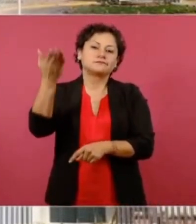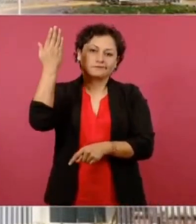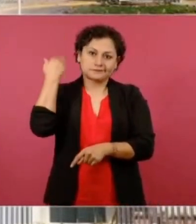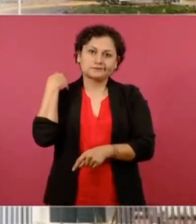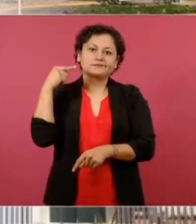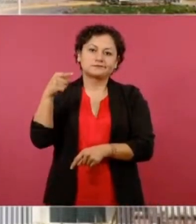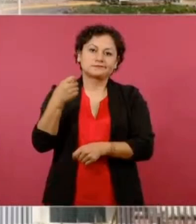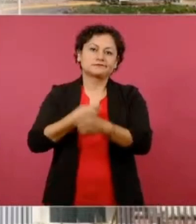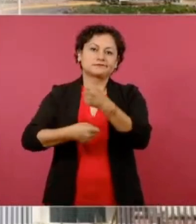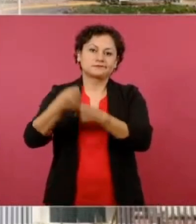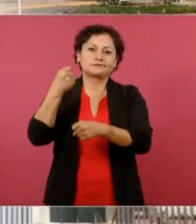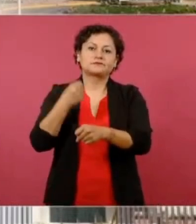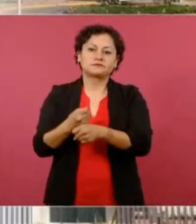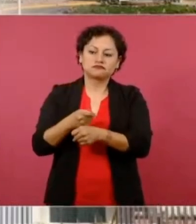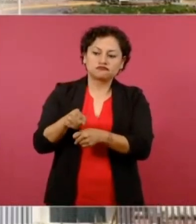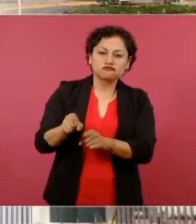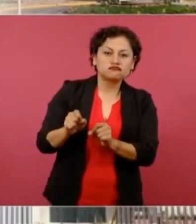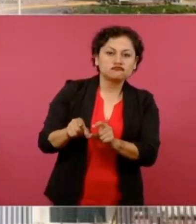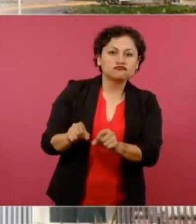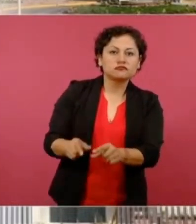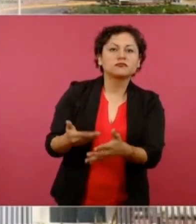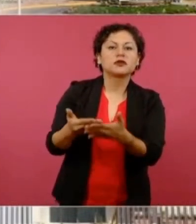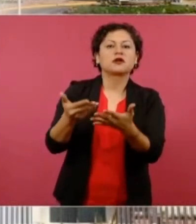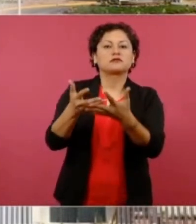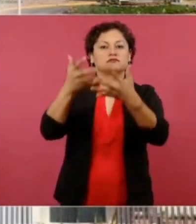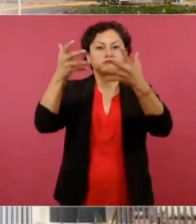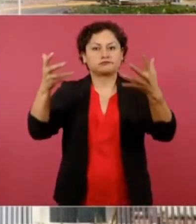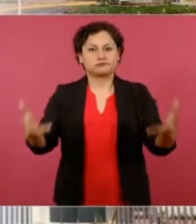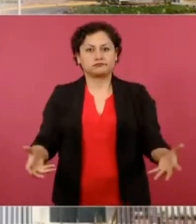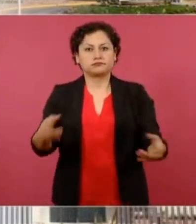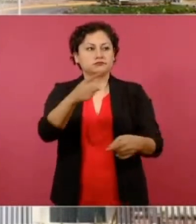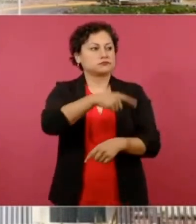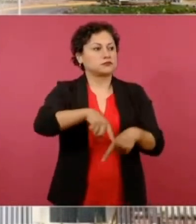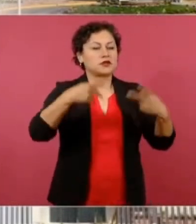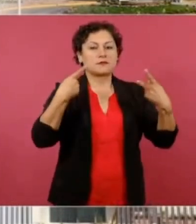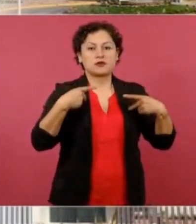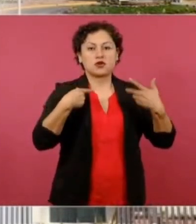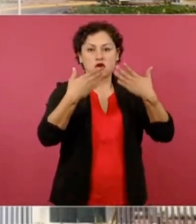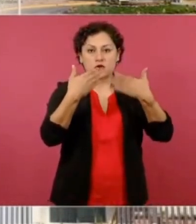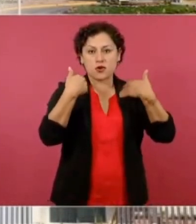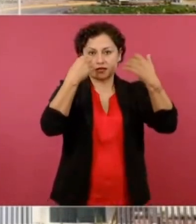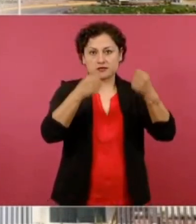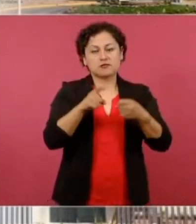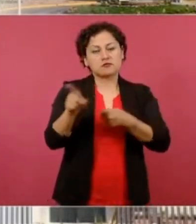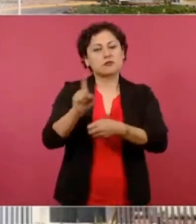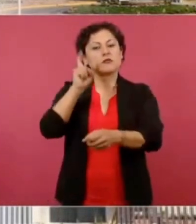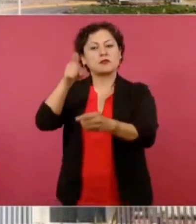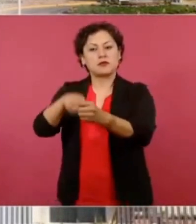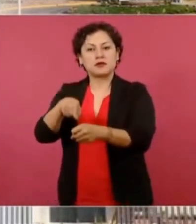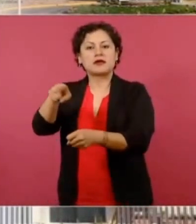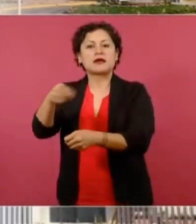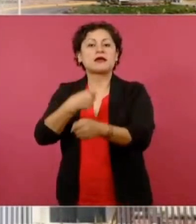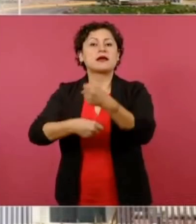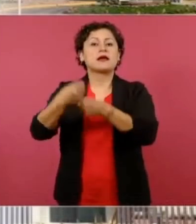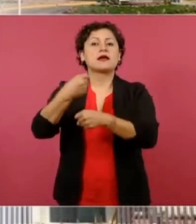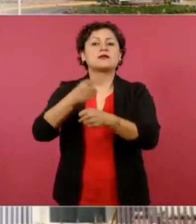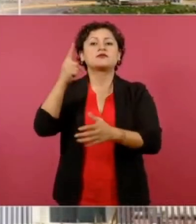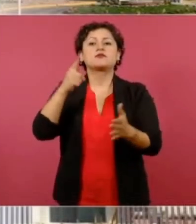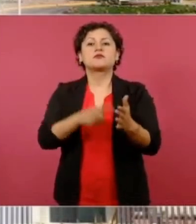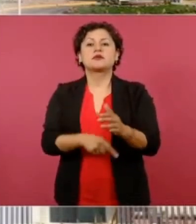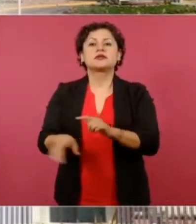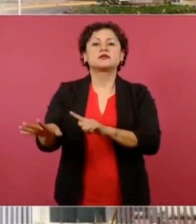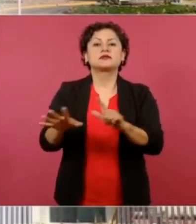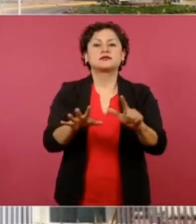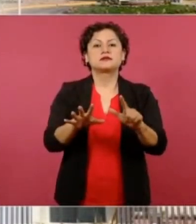una sustitución y una ampliación para las personas sin seguridad social. Era un hospital de 1964, fue puesto en operación